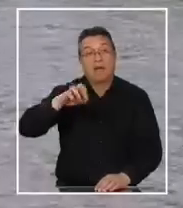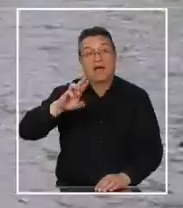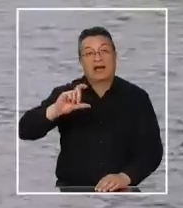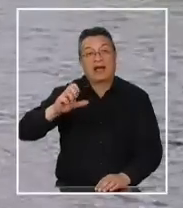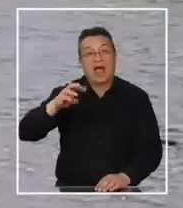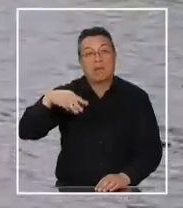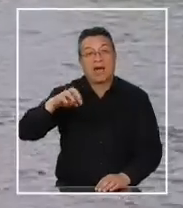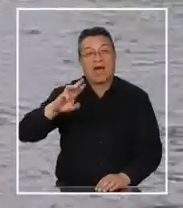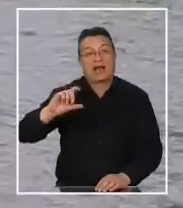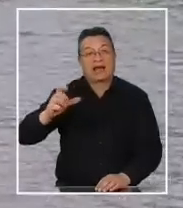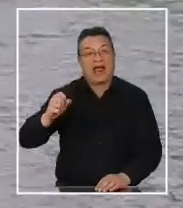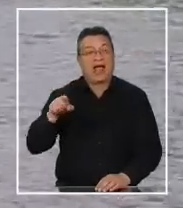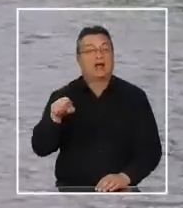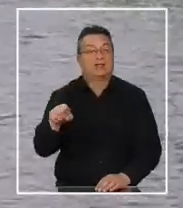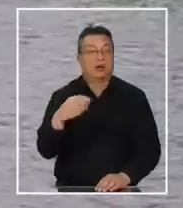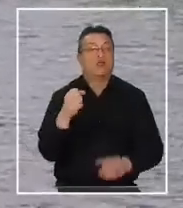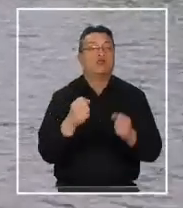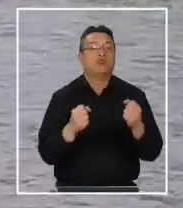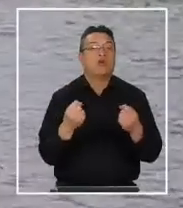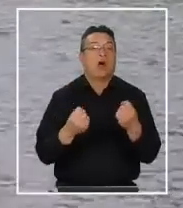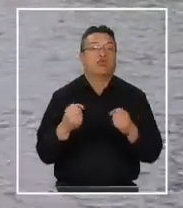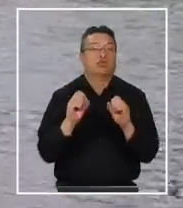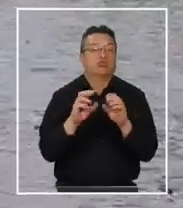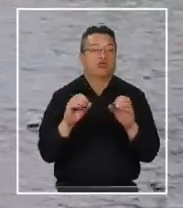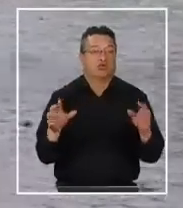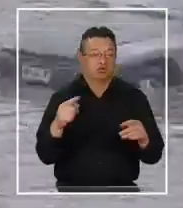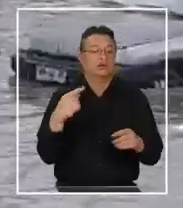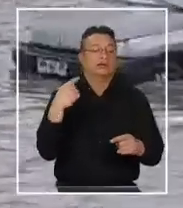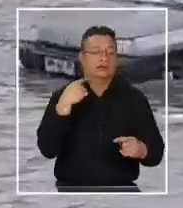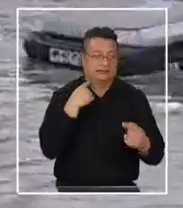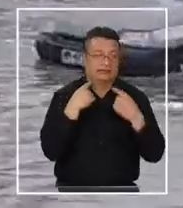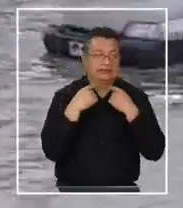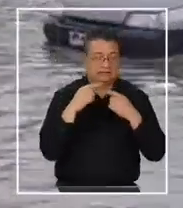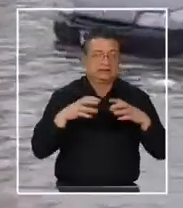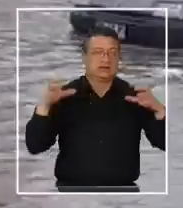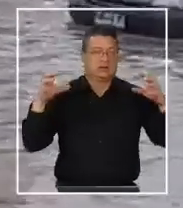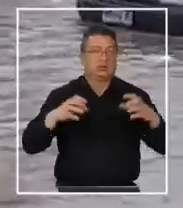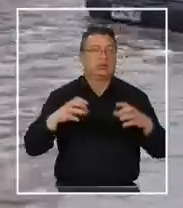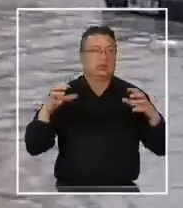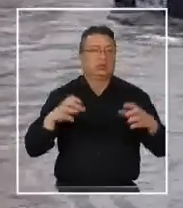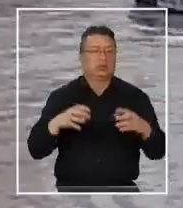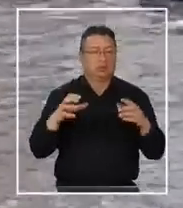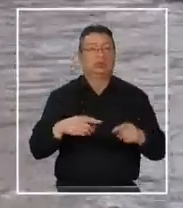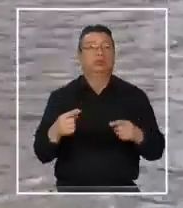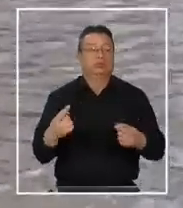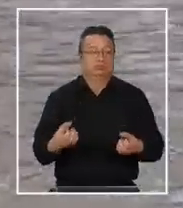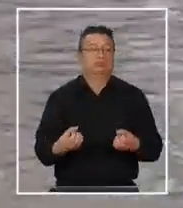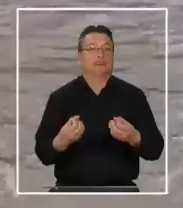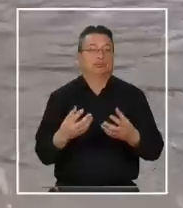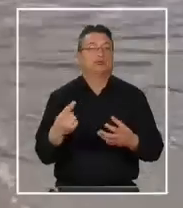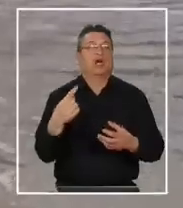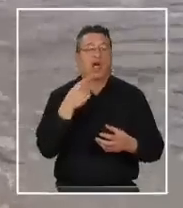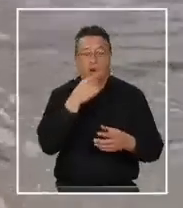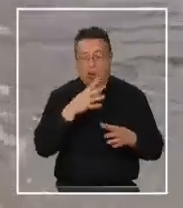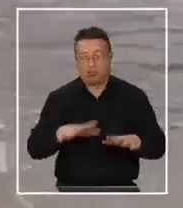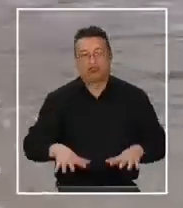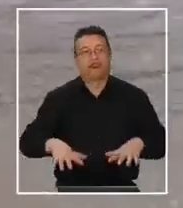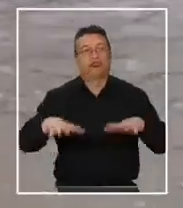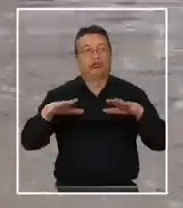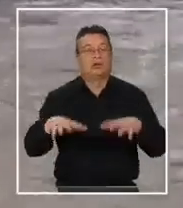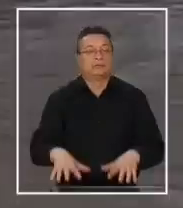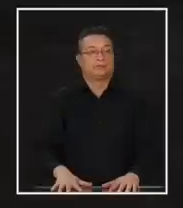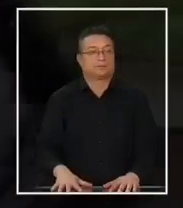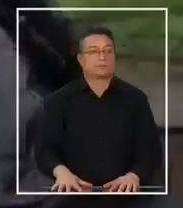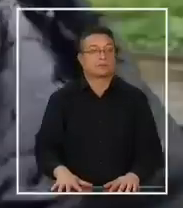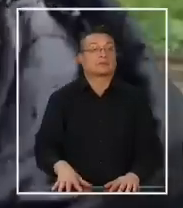Marga, donde varios automóviles quedaron a la deriva ante las intensas lluvias que provocaron un aumento del caudal. Y sabe